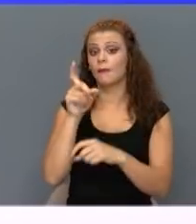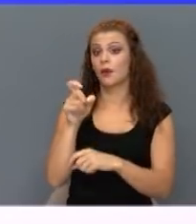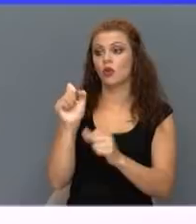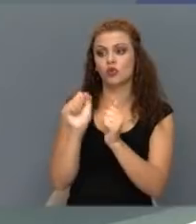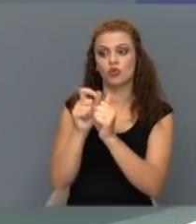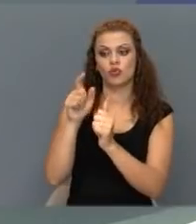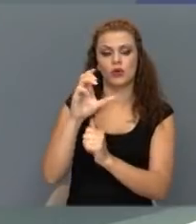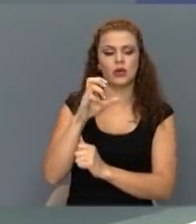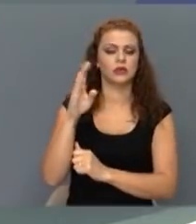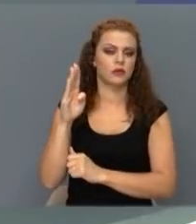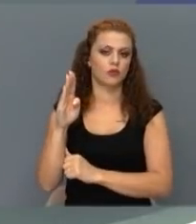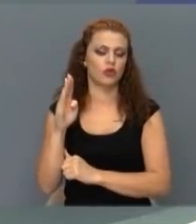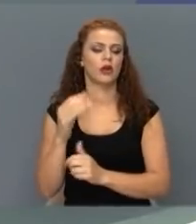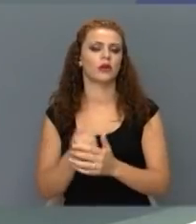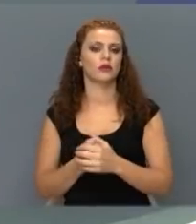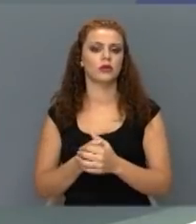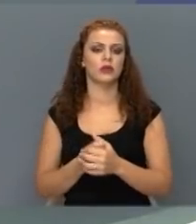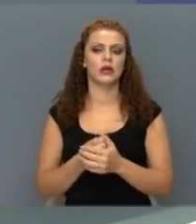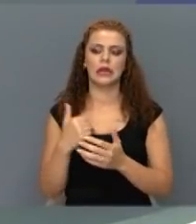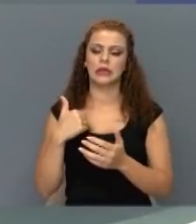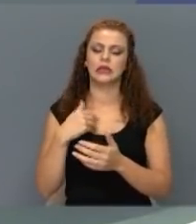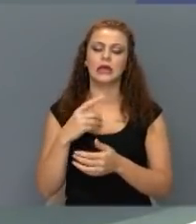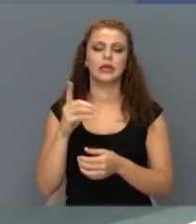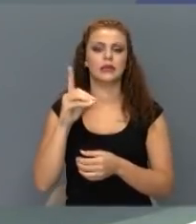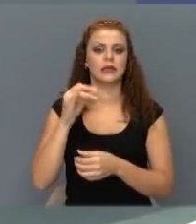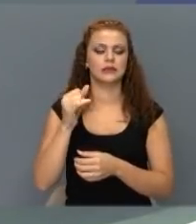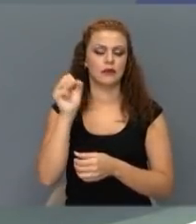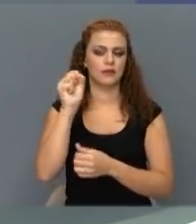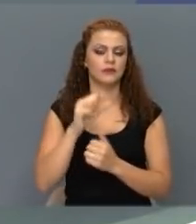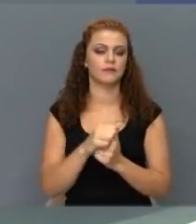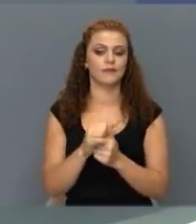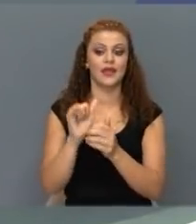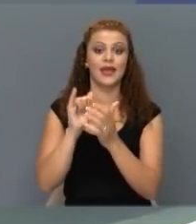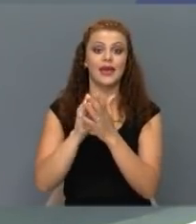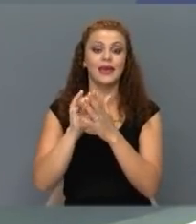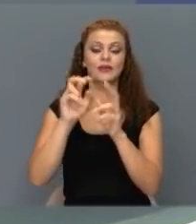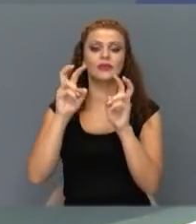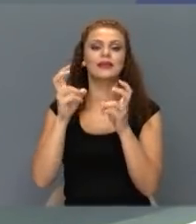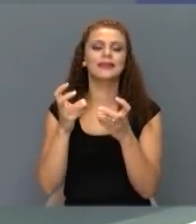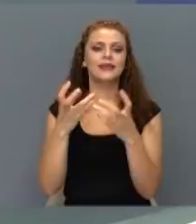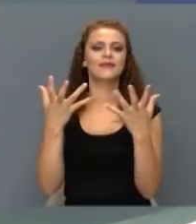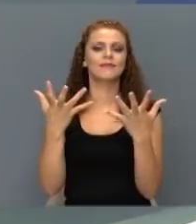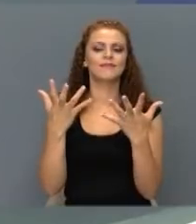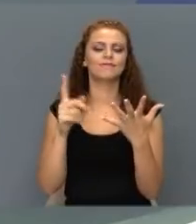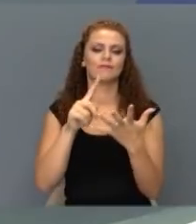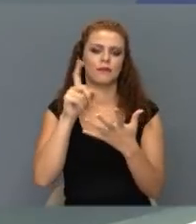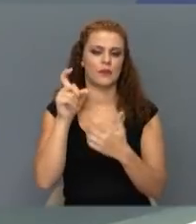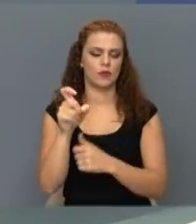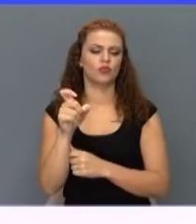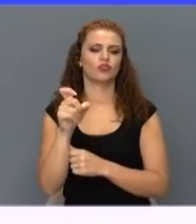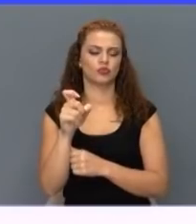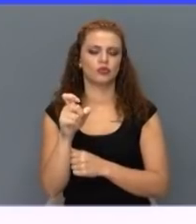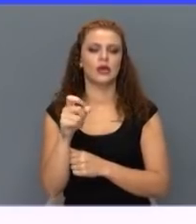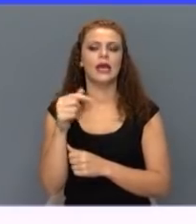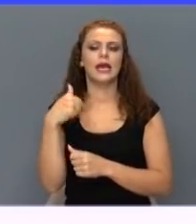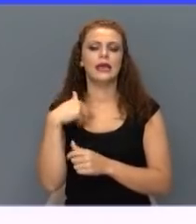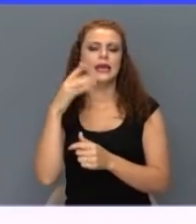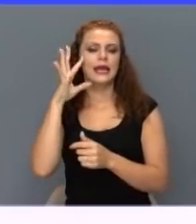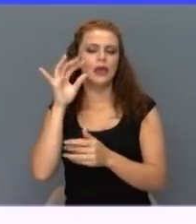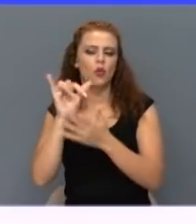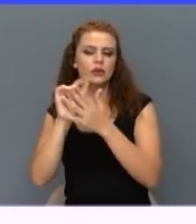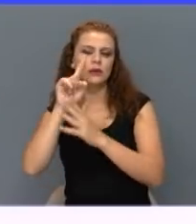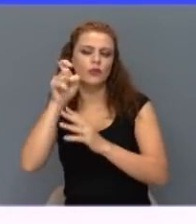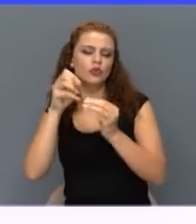bolaños que se plantea en la dirigencia del saprissa y es que en estos temas es donde salta la pregunta yo creo que es una de las incógnitas más